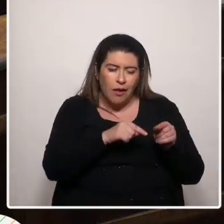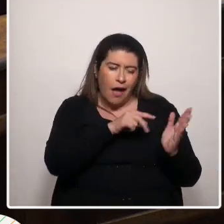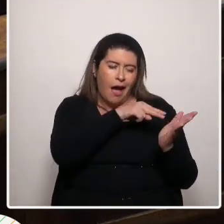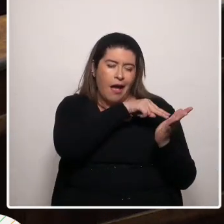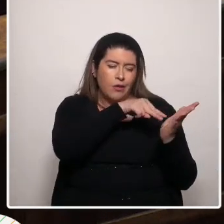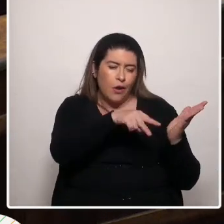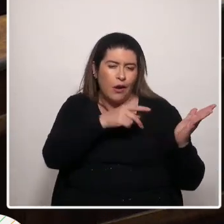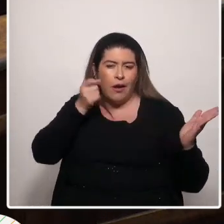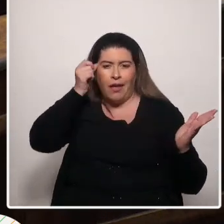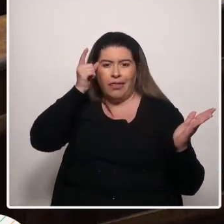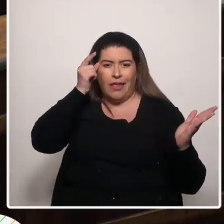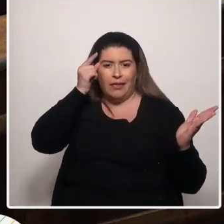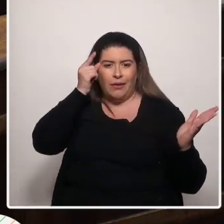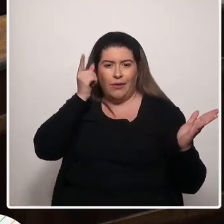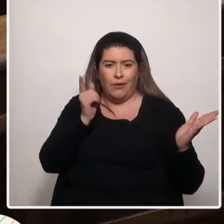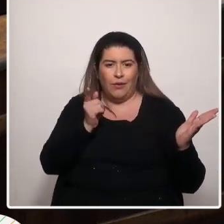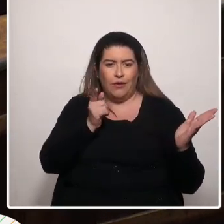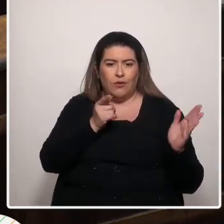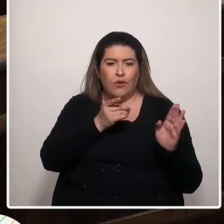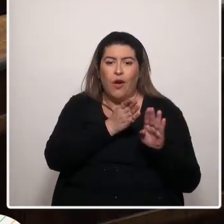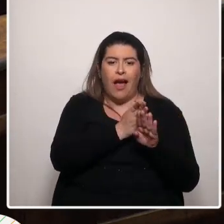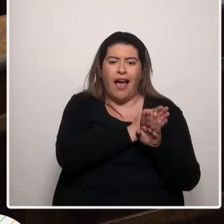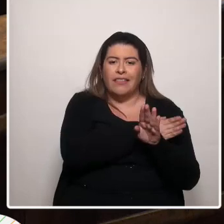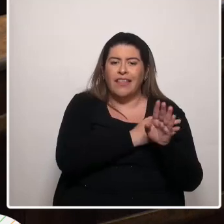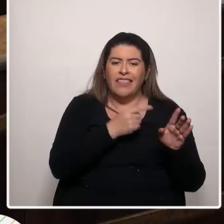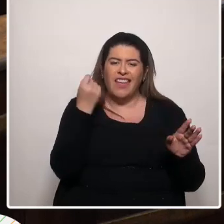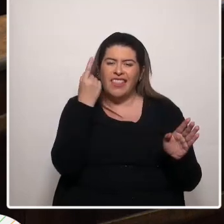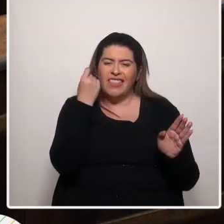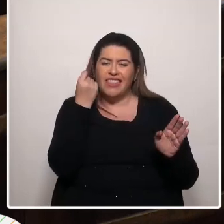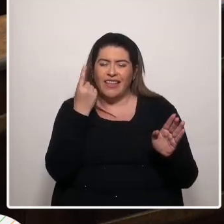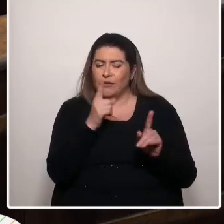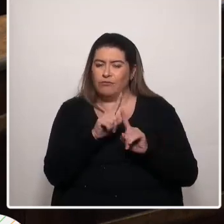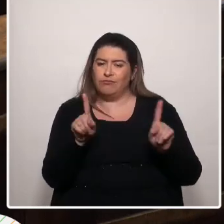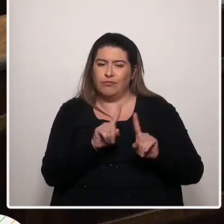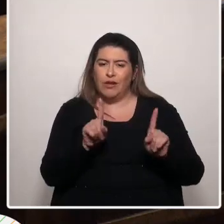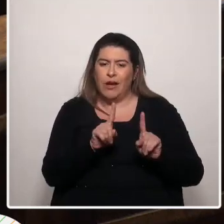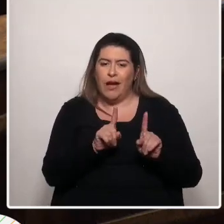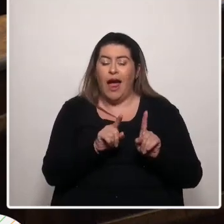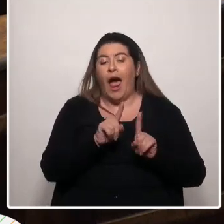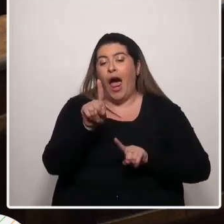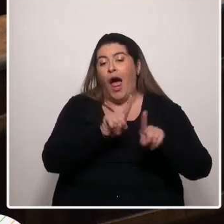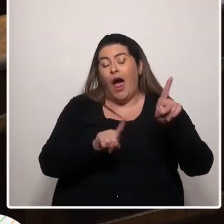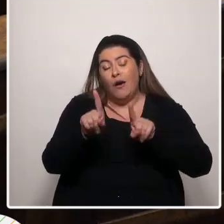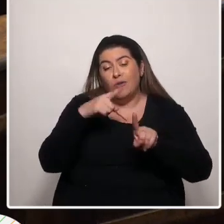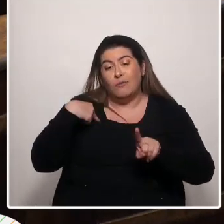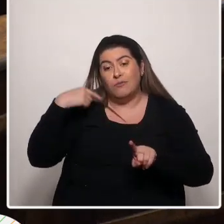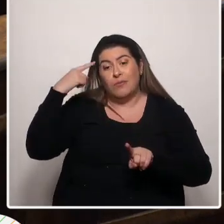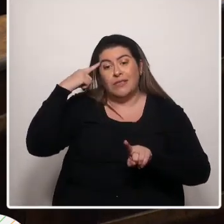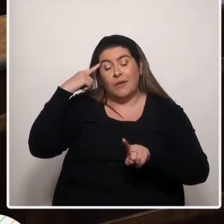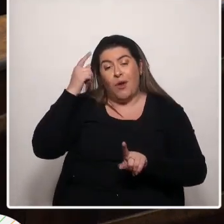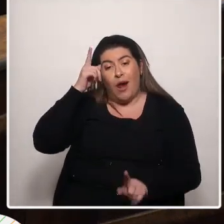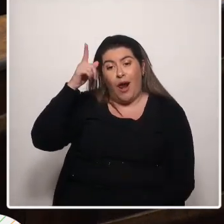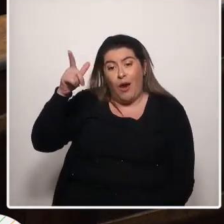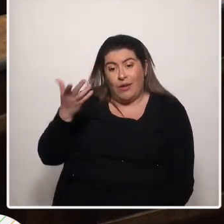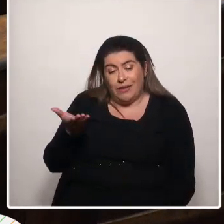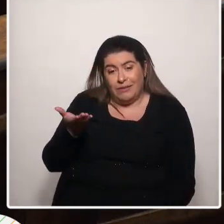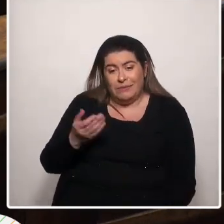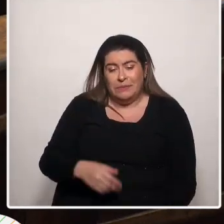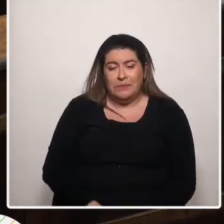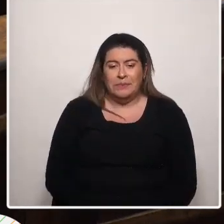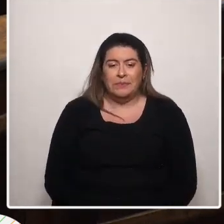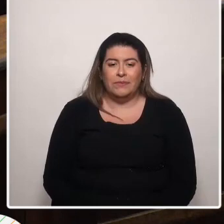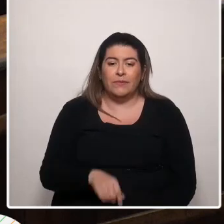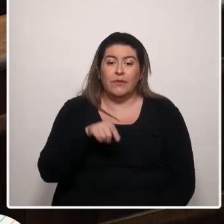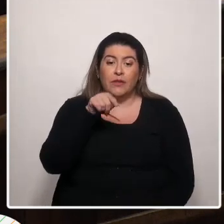interpretación, no precede a la interpretación, como generalmente uno podría creer desde el sentido común. Lo que precede es